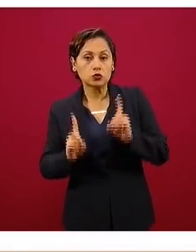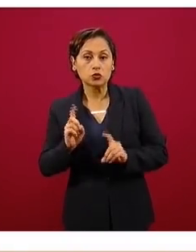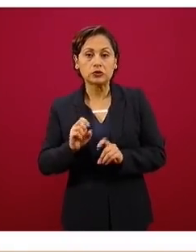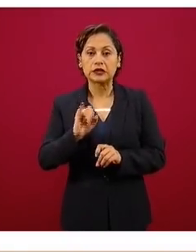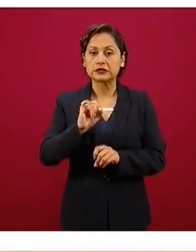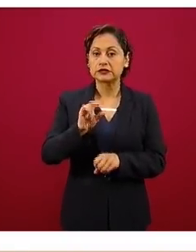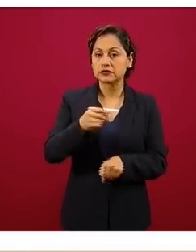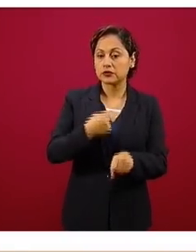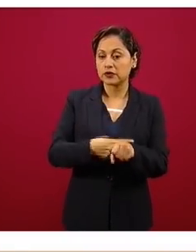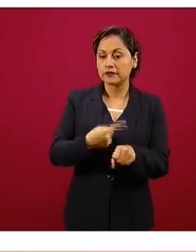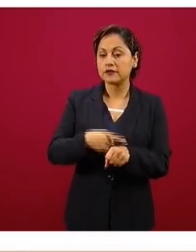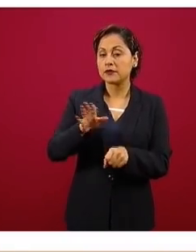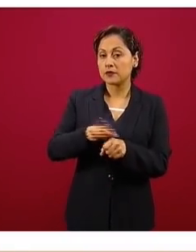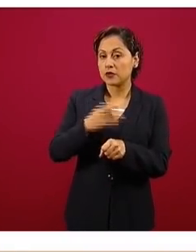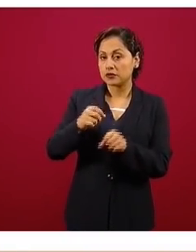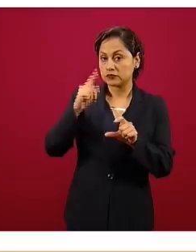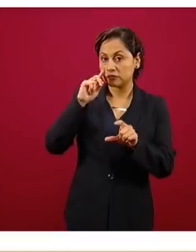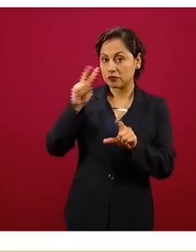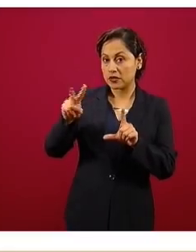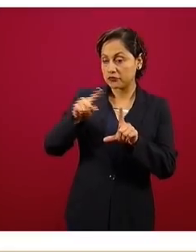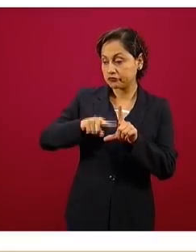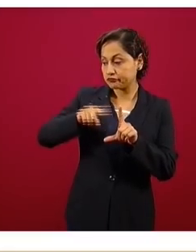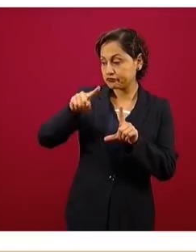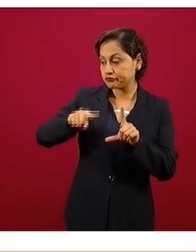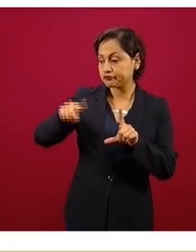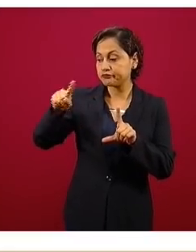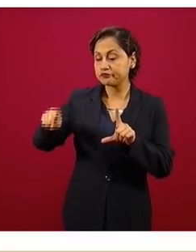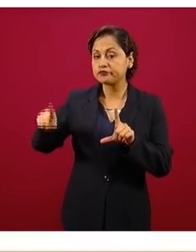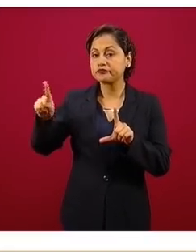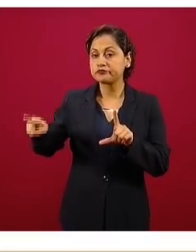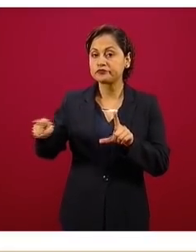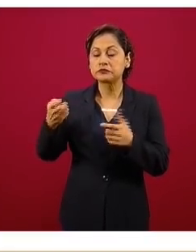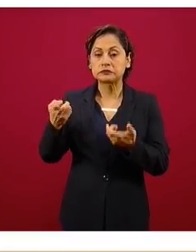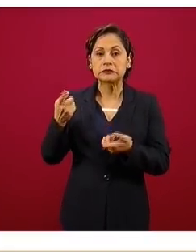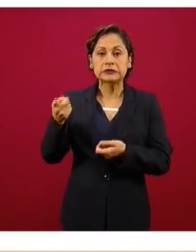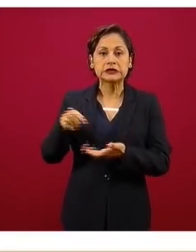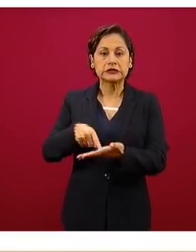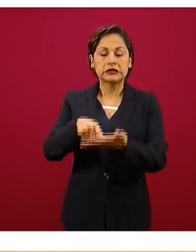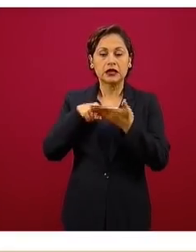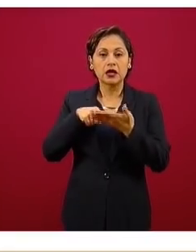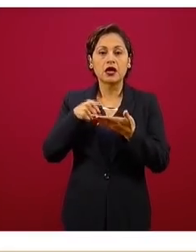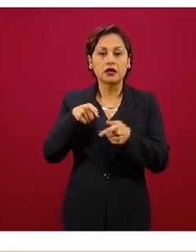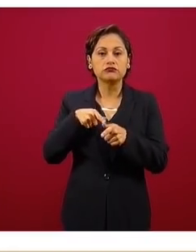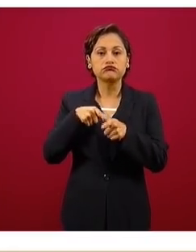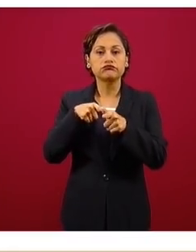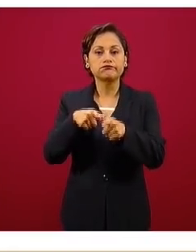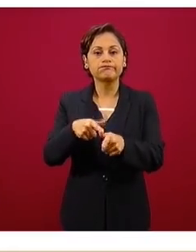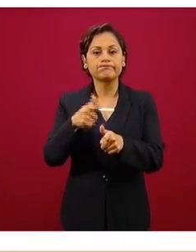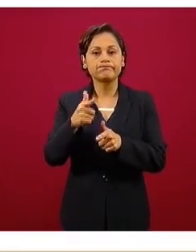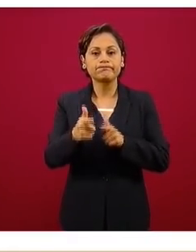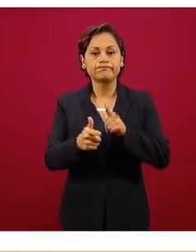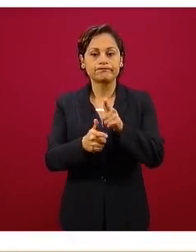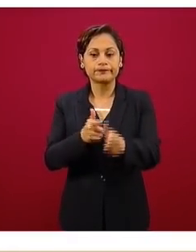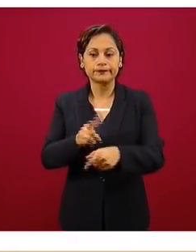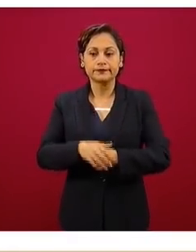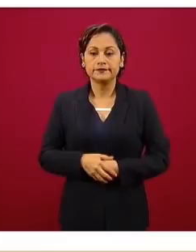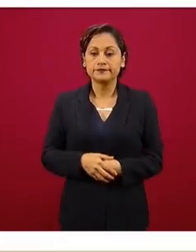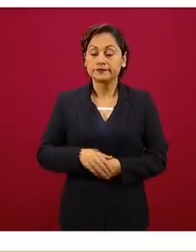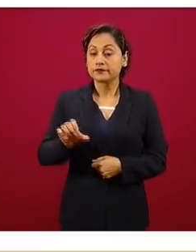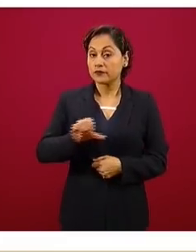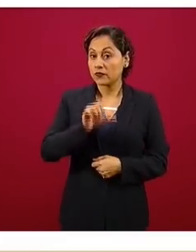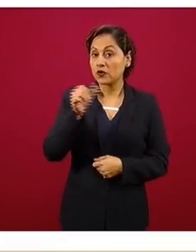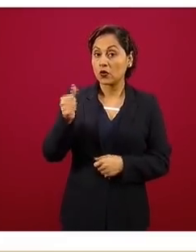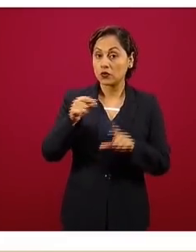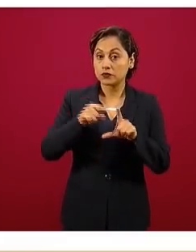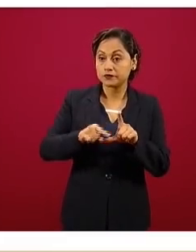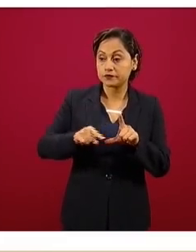epidémica, lo que corresponde con un cambio positivo en ese sentido. La siguiente, vemos la curva acumulada de casos.